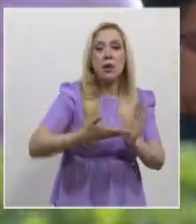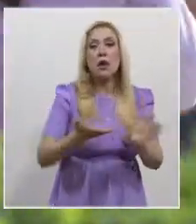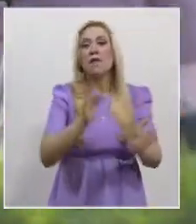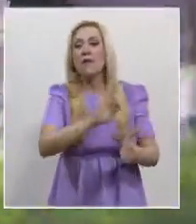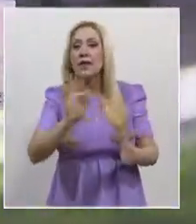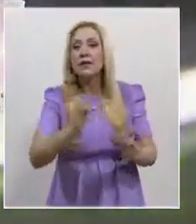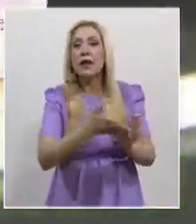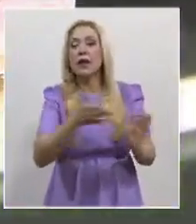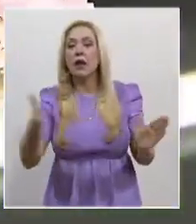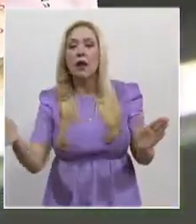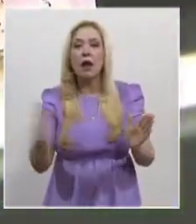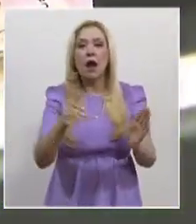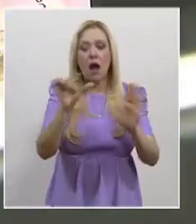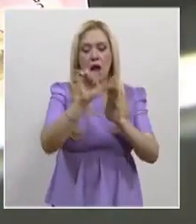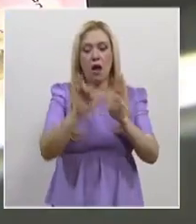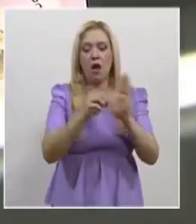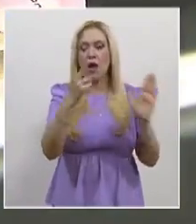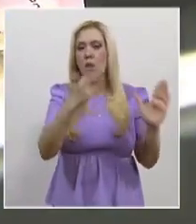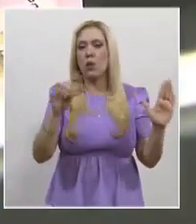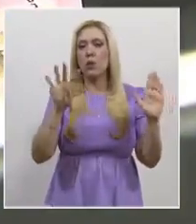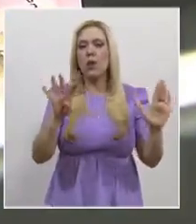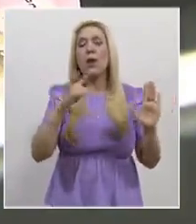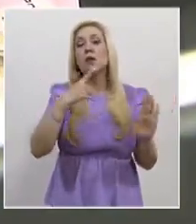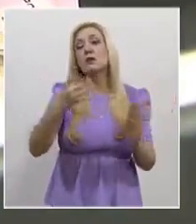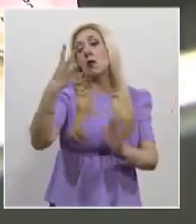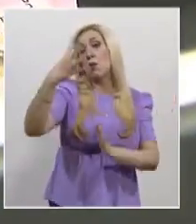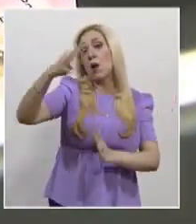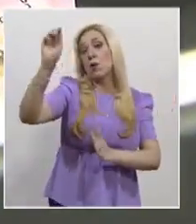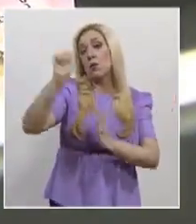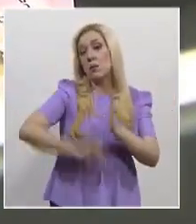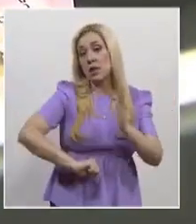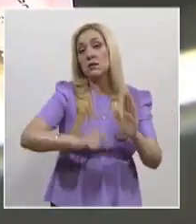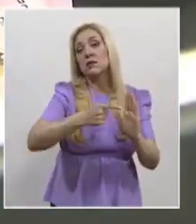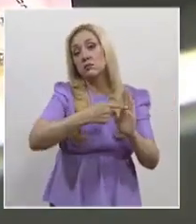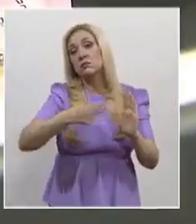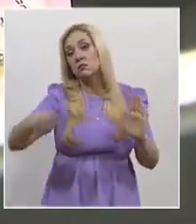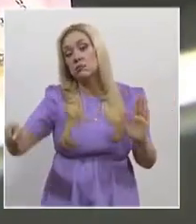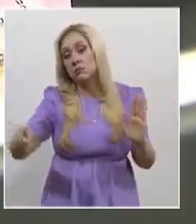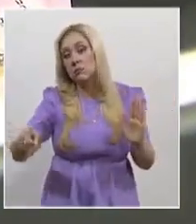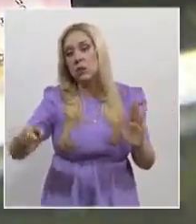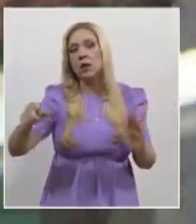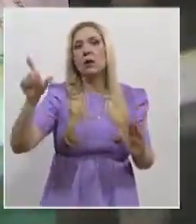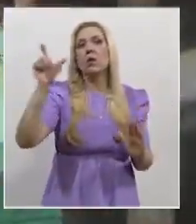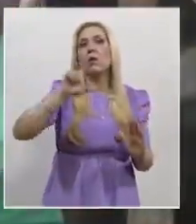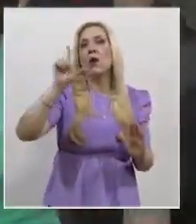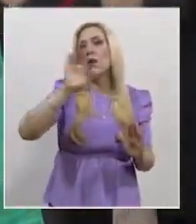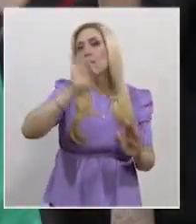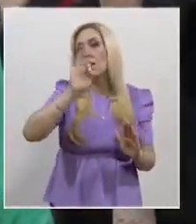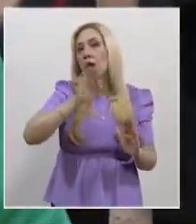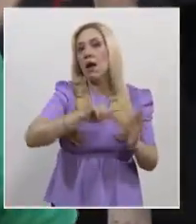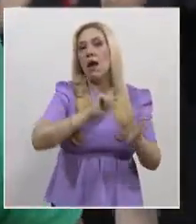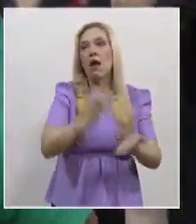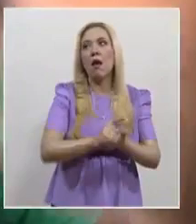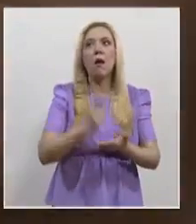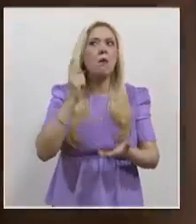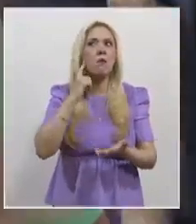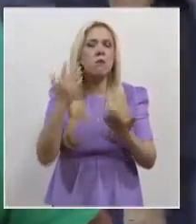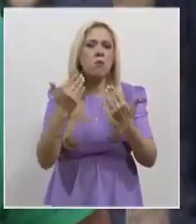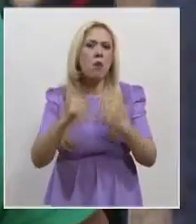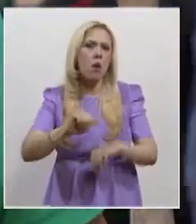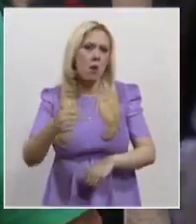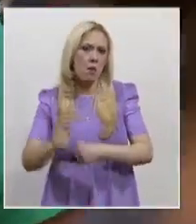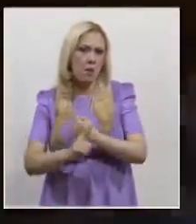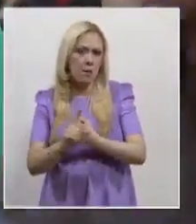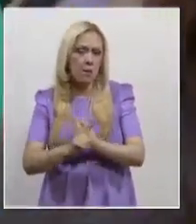de la mencionada ley se establece el plazo de 4 meses aplicable de manera general, cuando la ley no disponga otro.